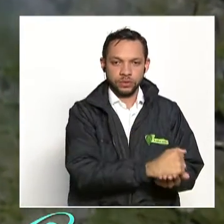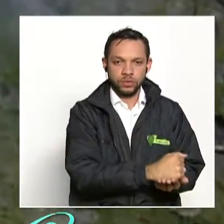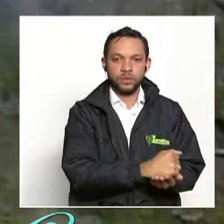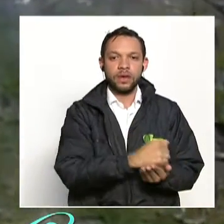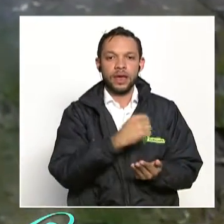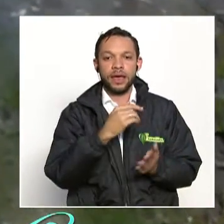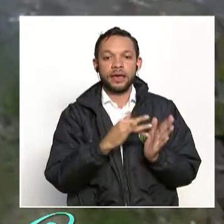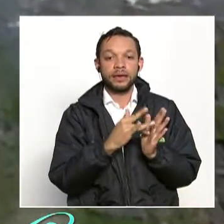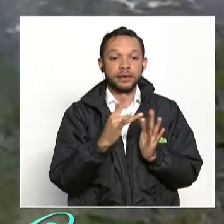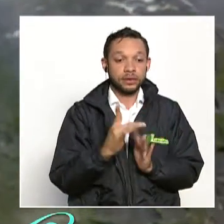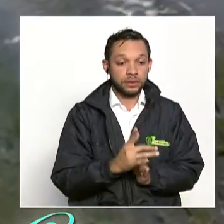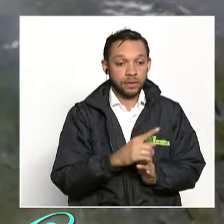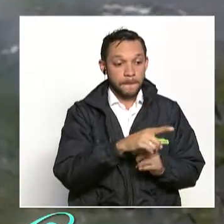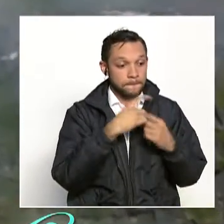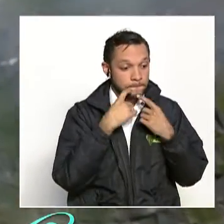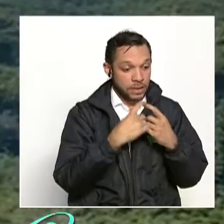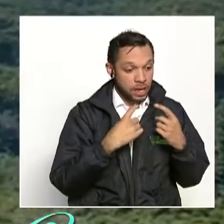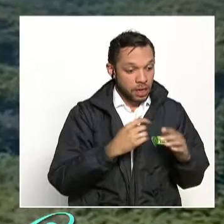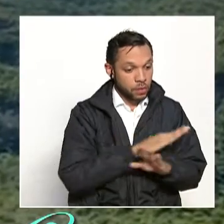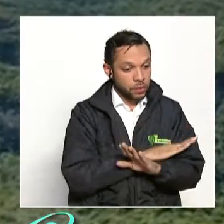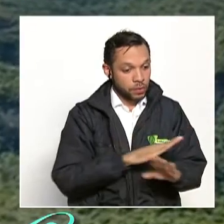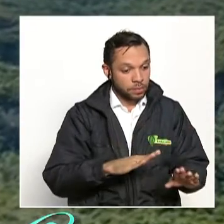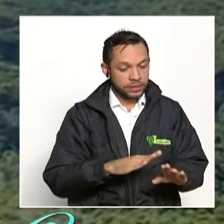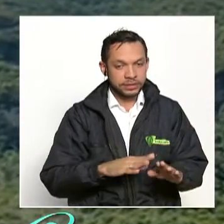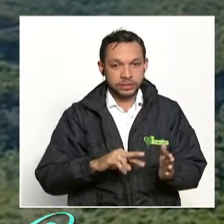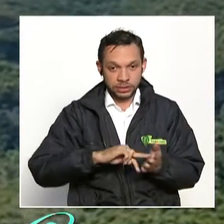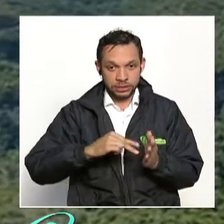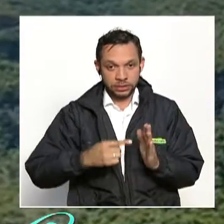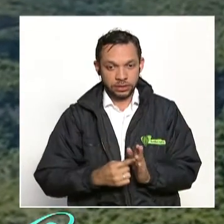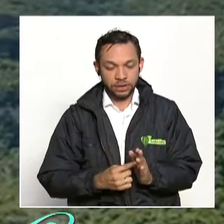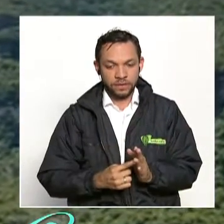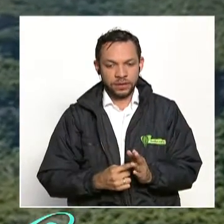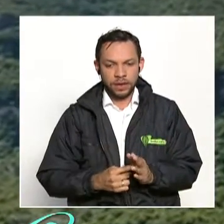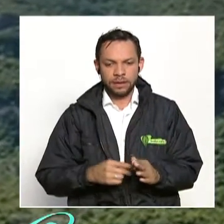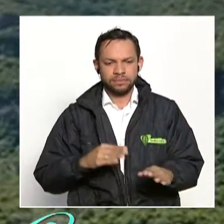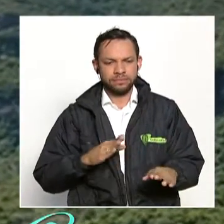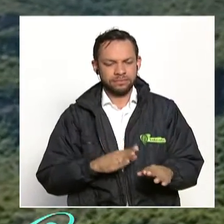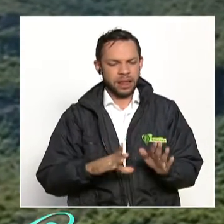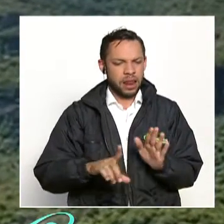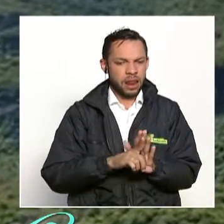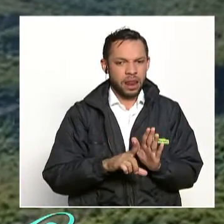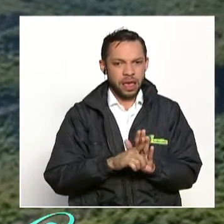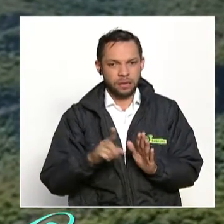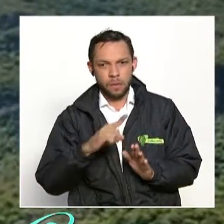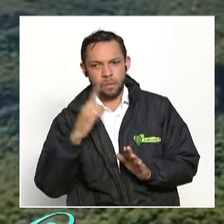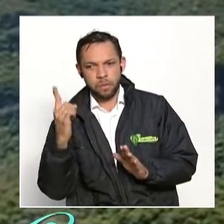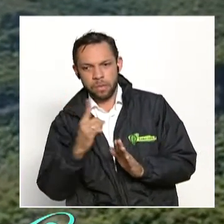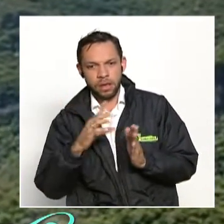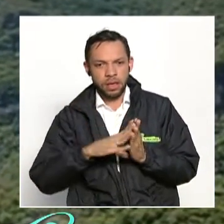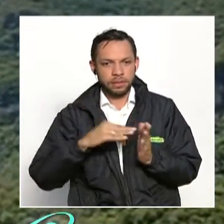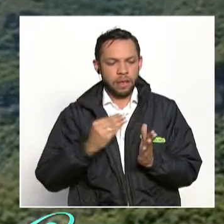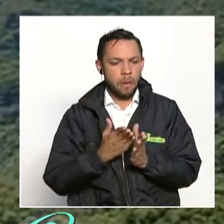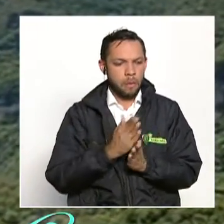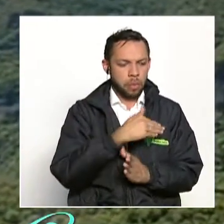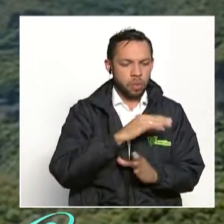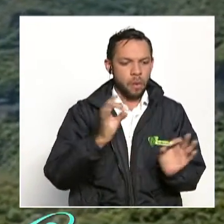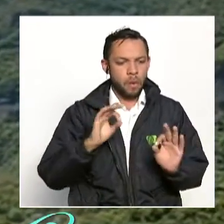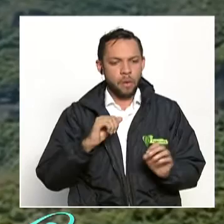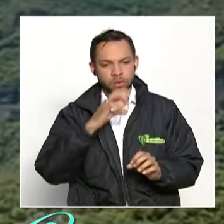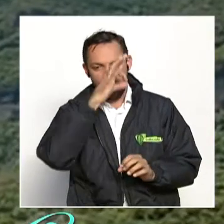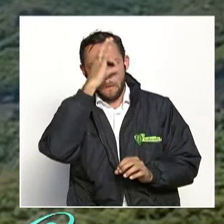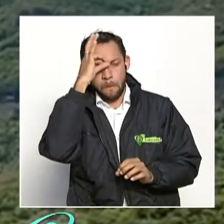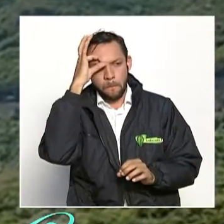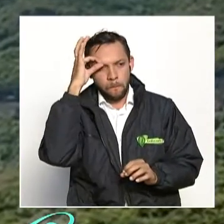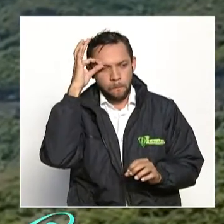decía, no peques más. No pecar es sinónimo de no transgredir las leyes naturales, de salir de la ignorancia.